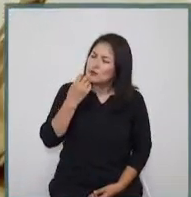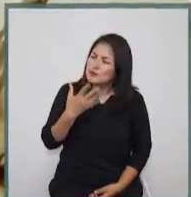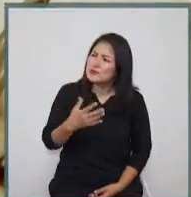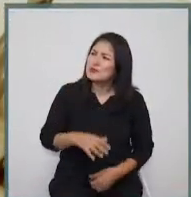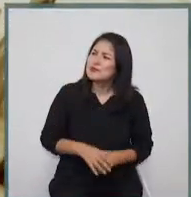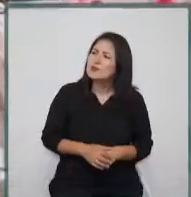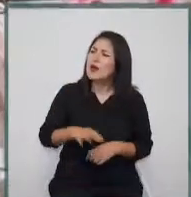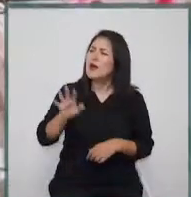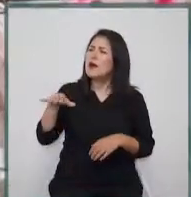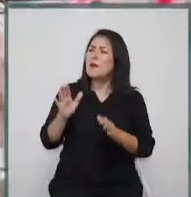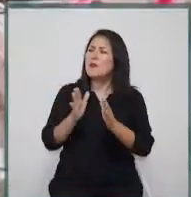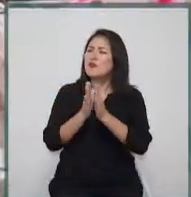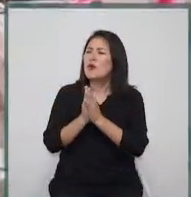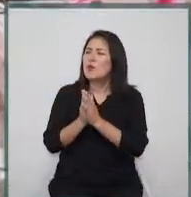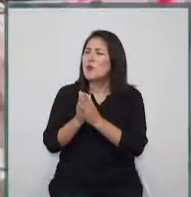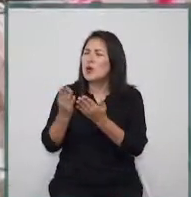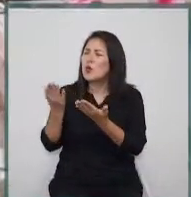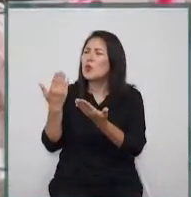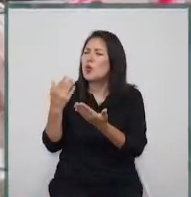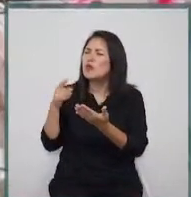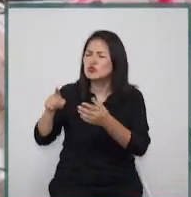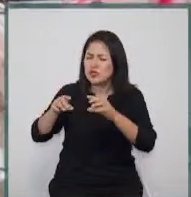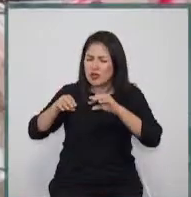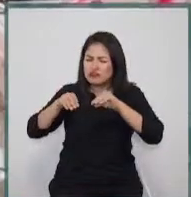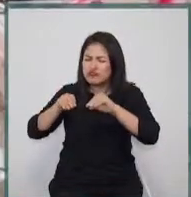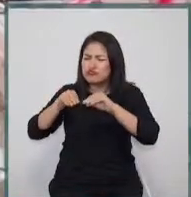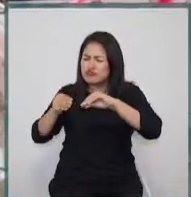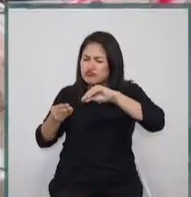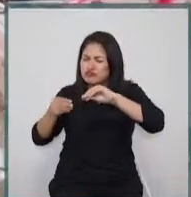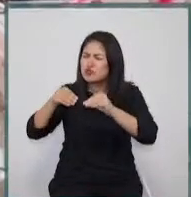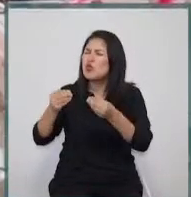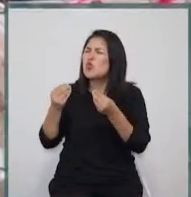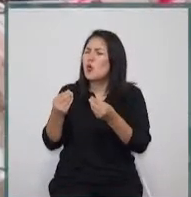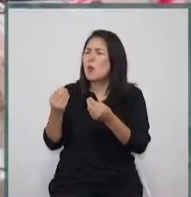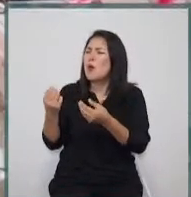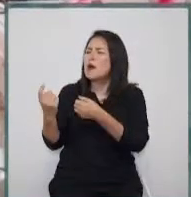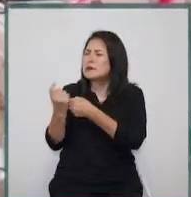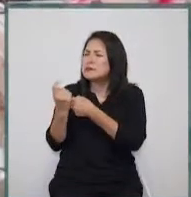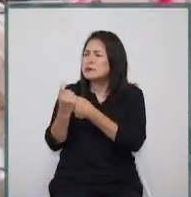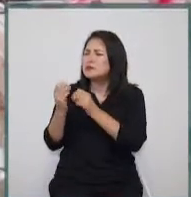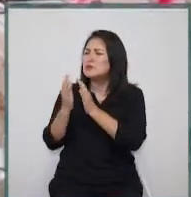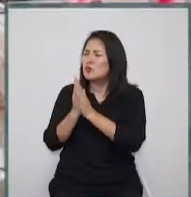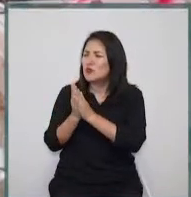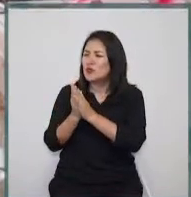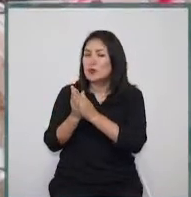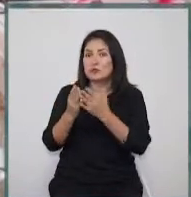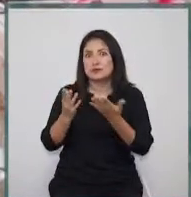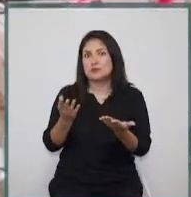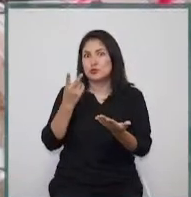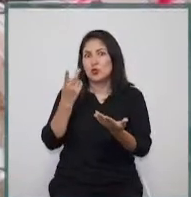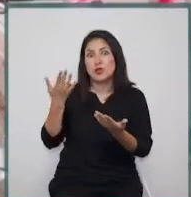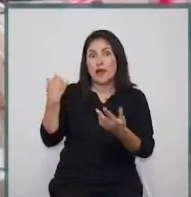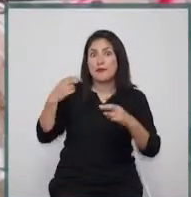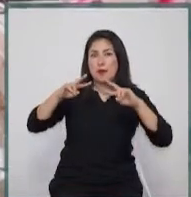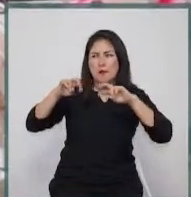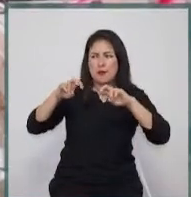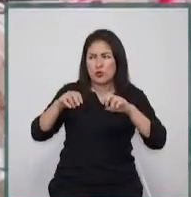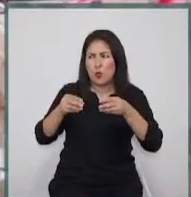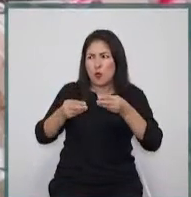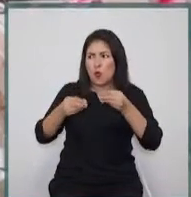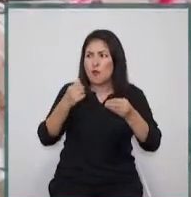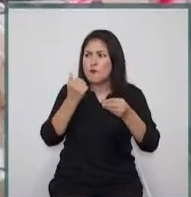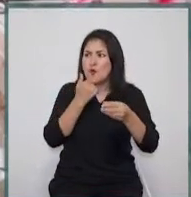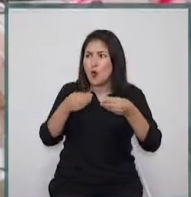ahora sí me gustaría que nos enseñen cómo fabrican estas maravillosas máscaras que, me adelanto y he estado investigando, lo